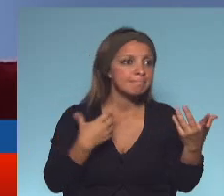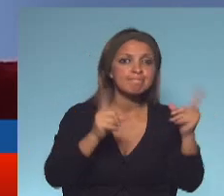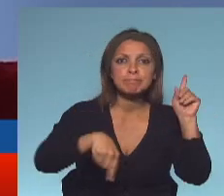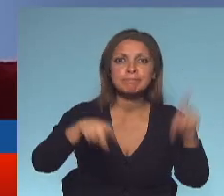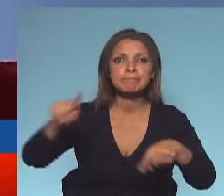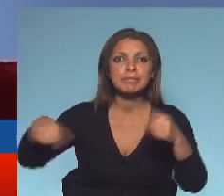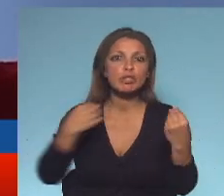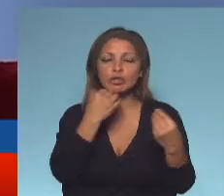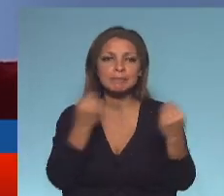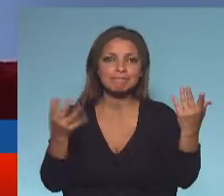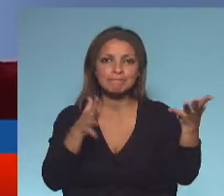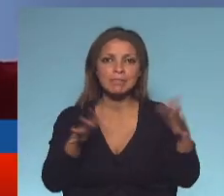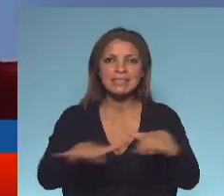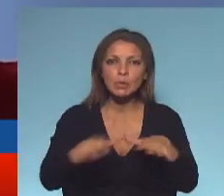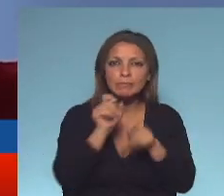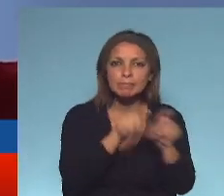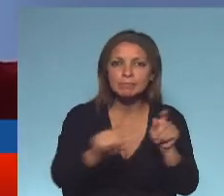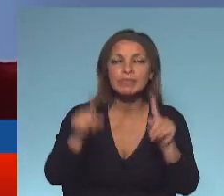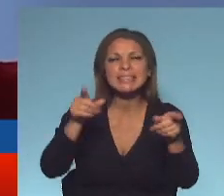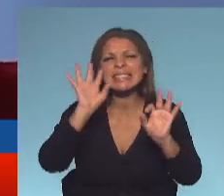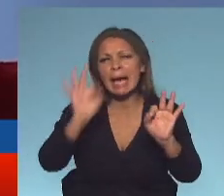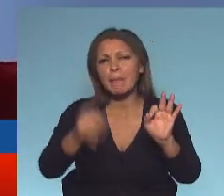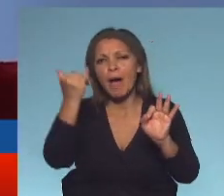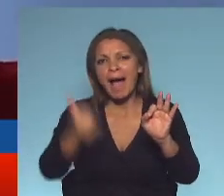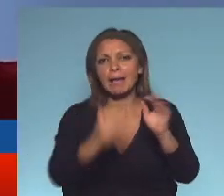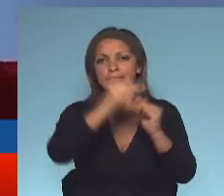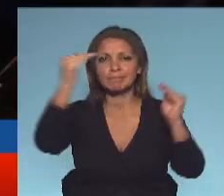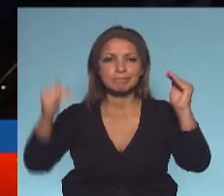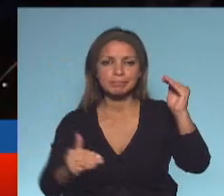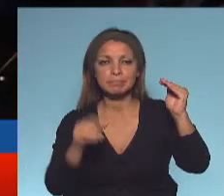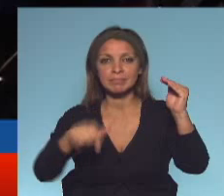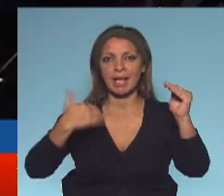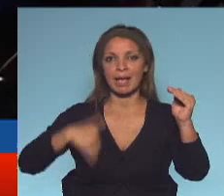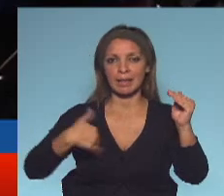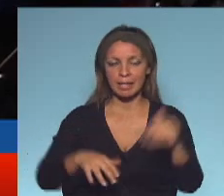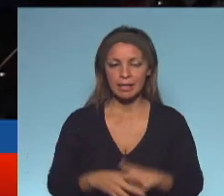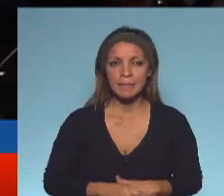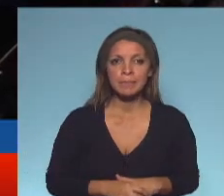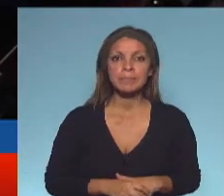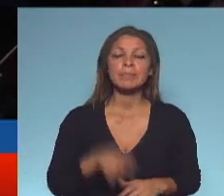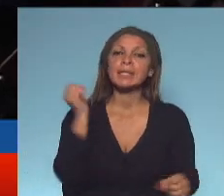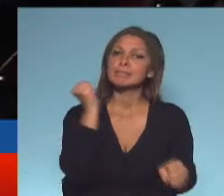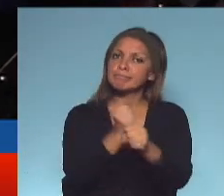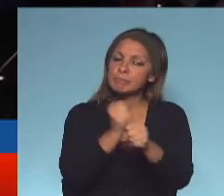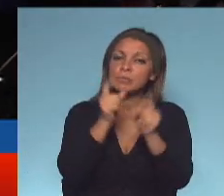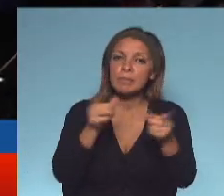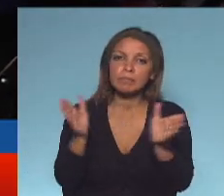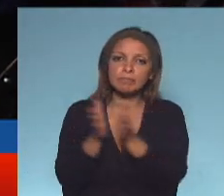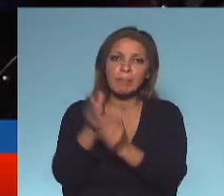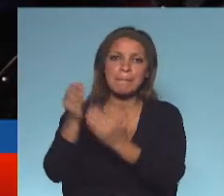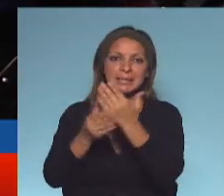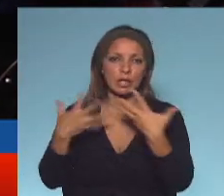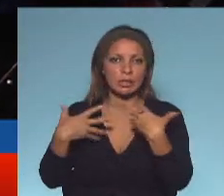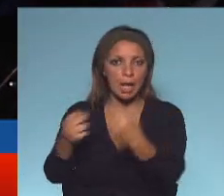pero al mismo tiempo conocido de las profundas desigualdades sociales que tenemos en esta Argentina. Trabajamos con el Ministerio de